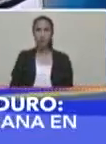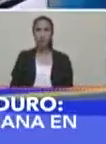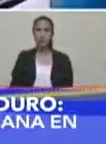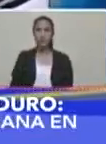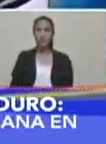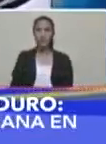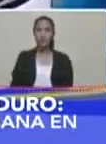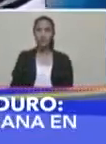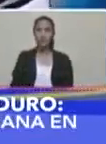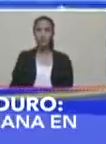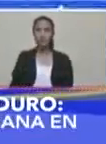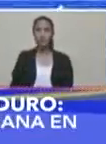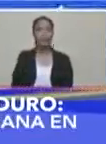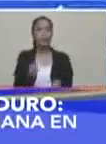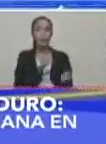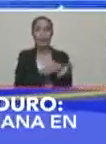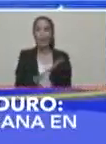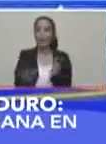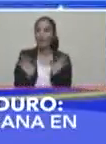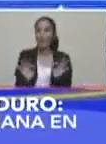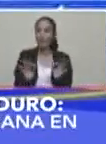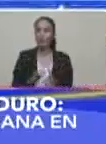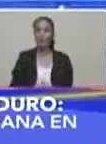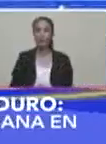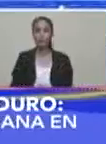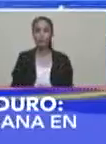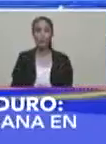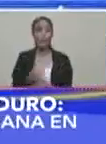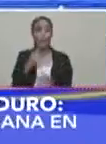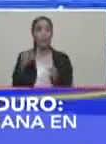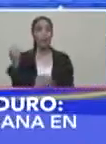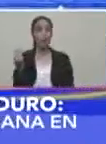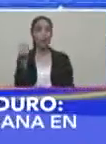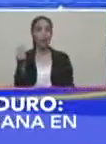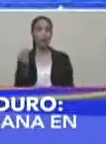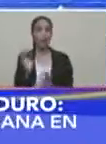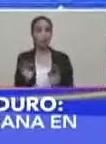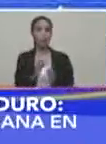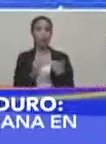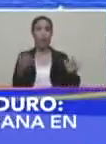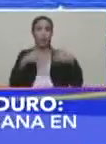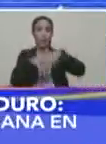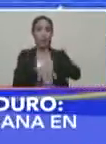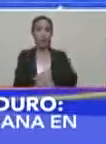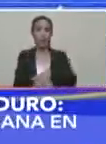universal, gratuito, de calidad, integrado?